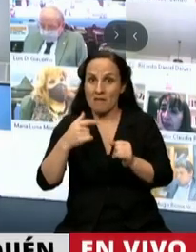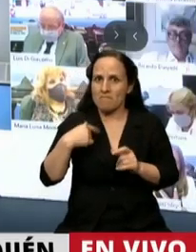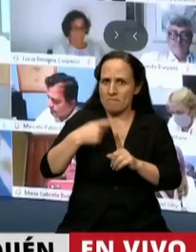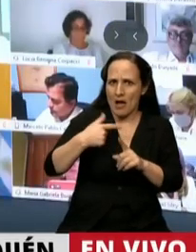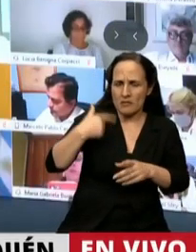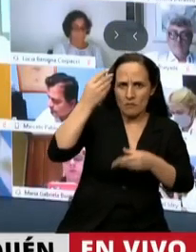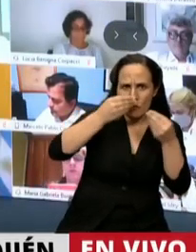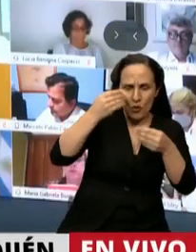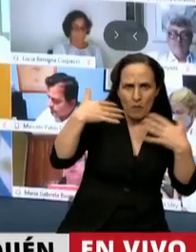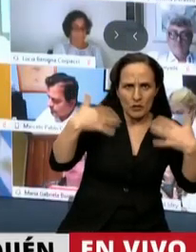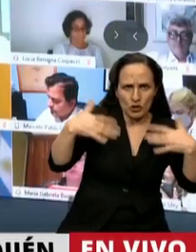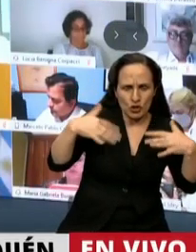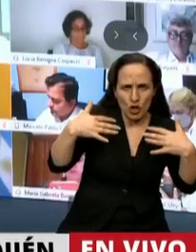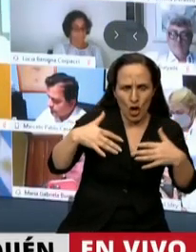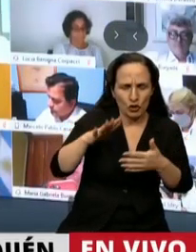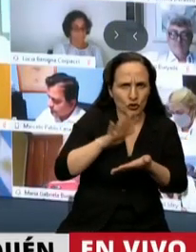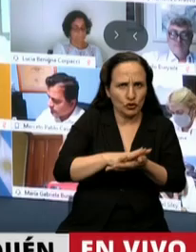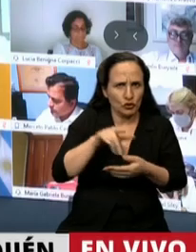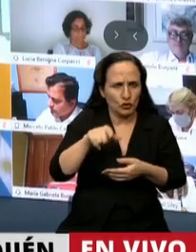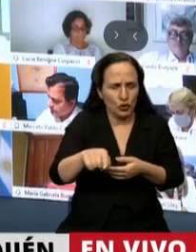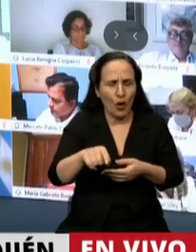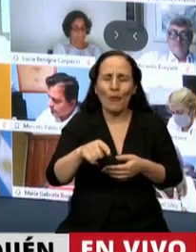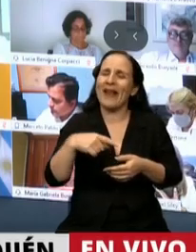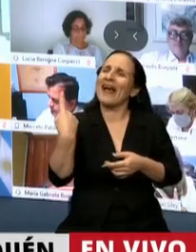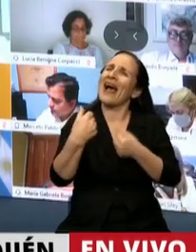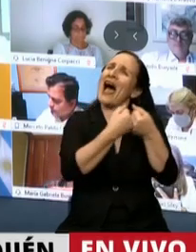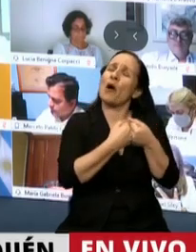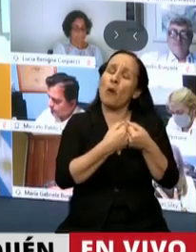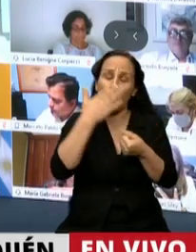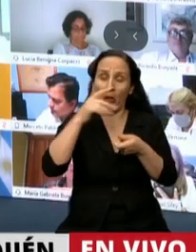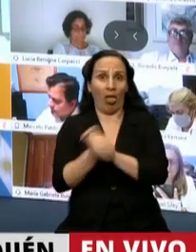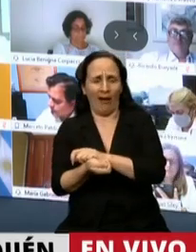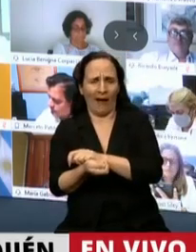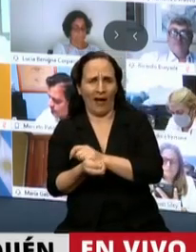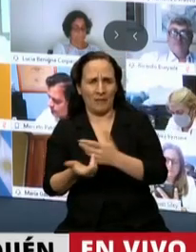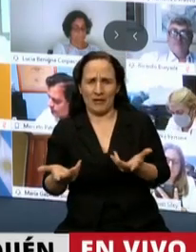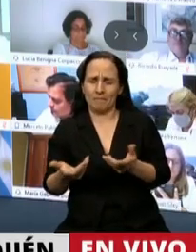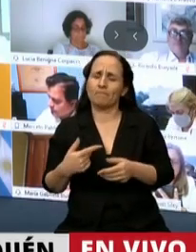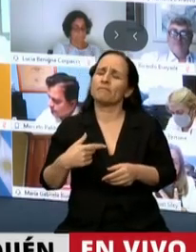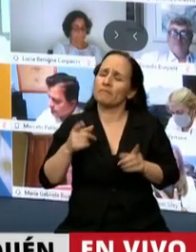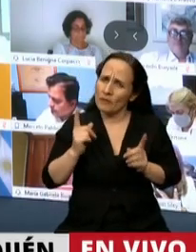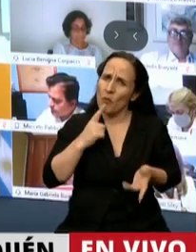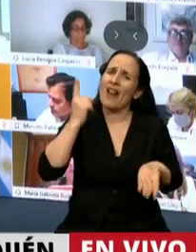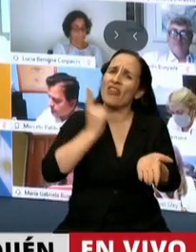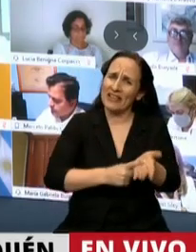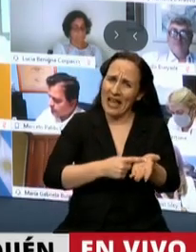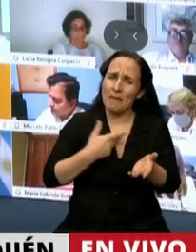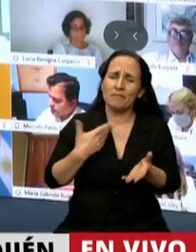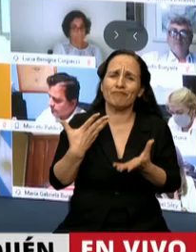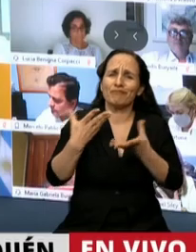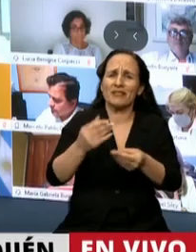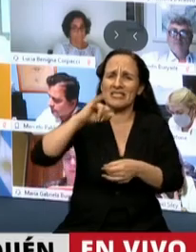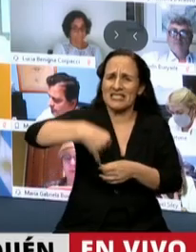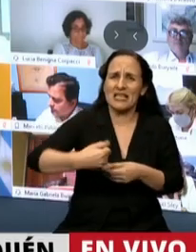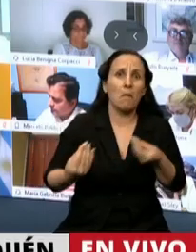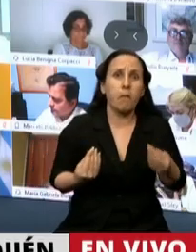preocupación cada vez mayor ante la ruptura permanente de los consensos, voy a acompañar el dictamen, sencillamente porque